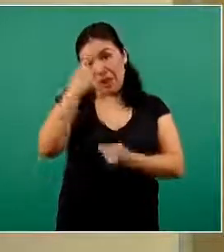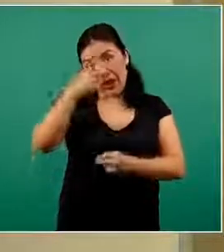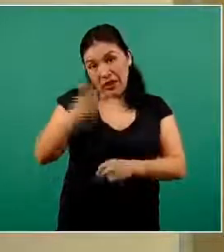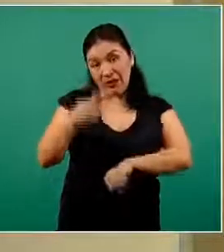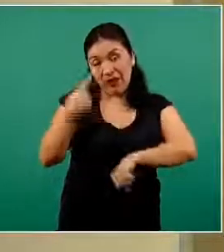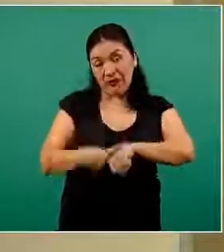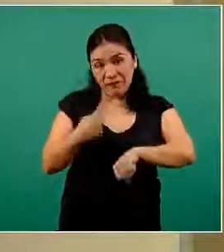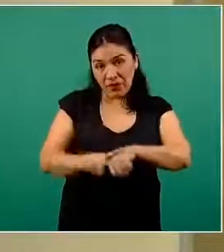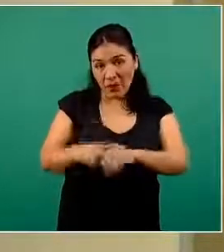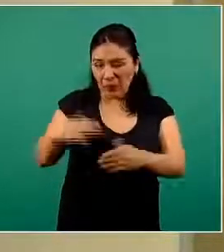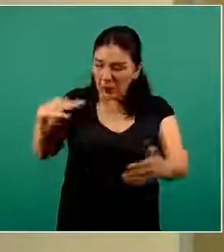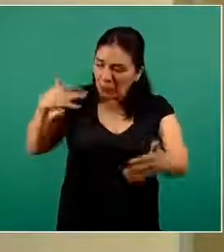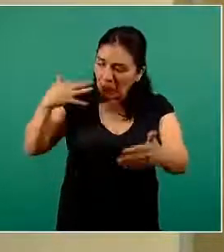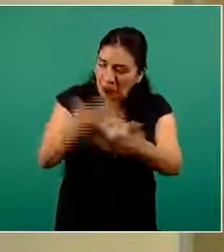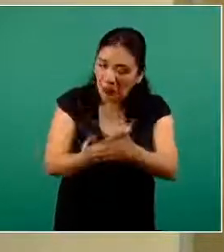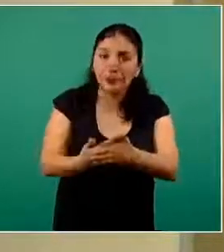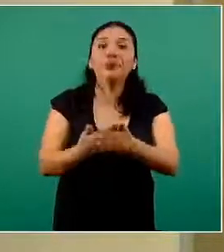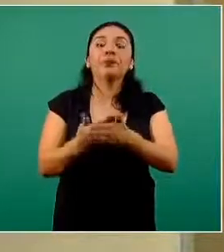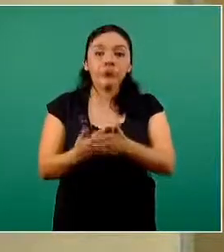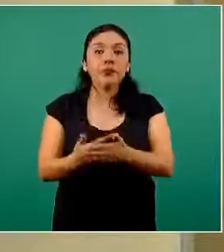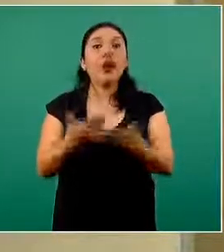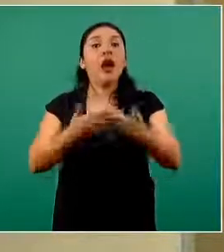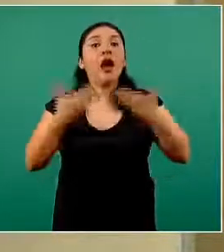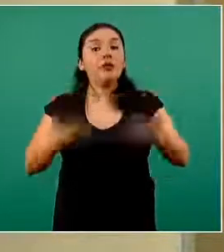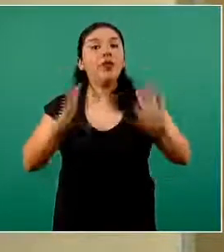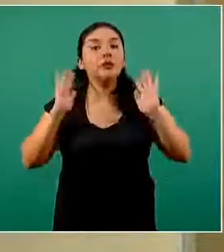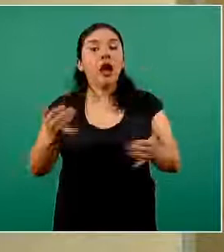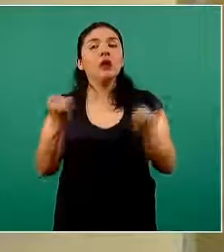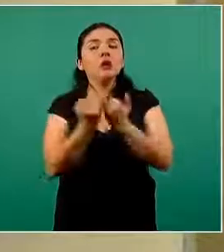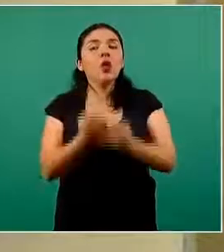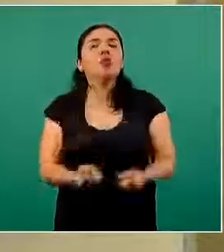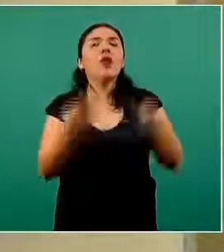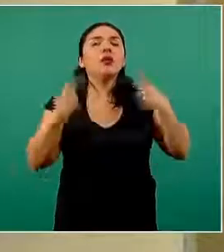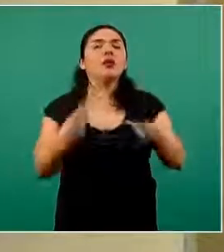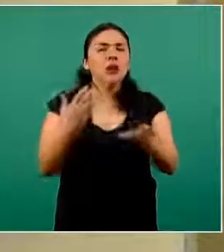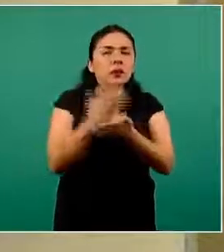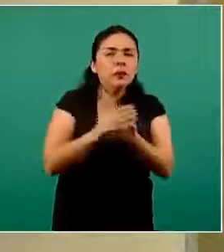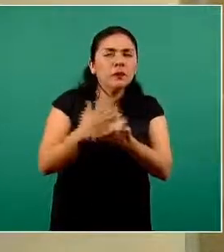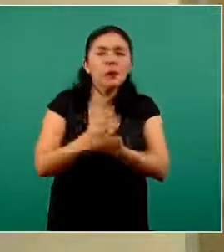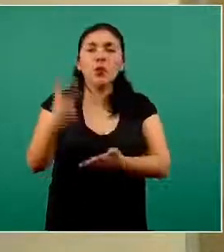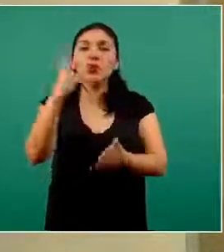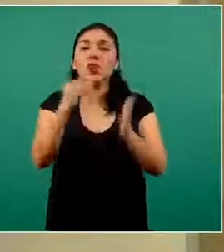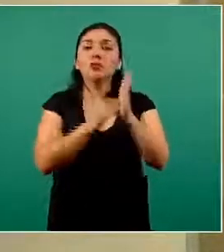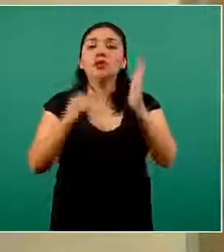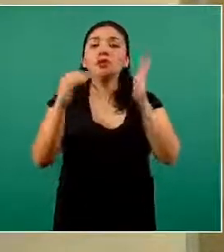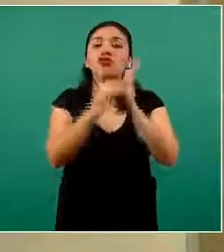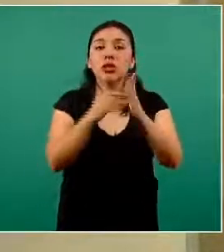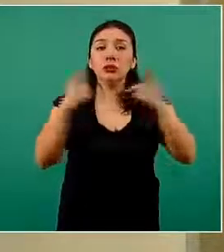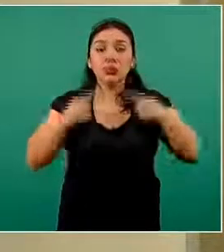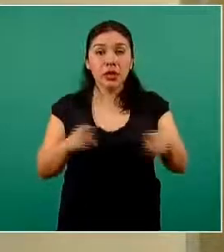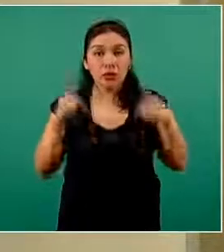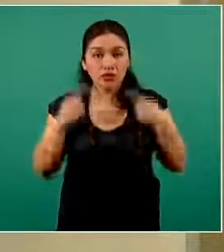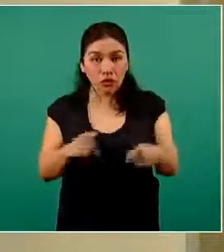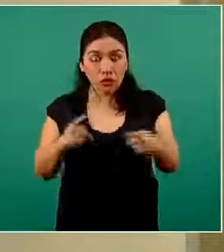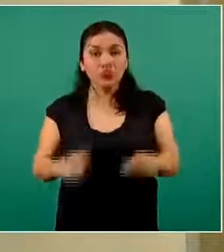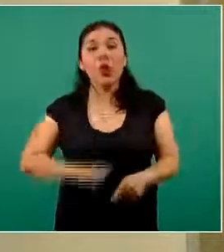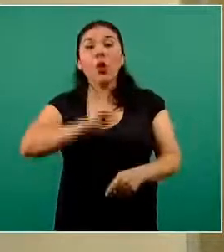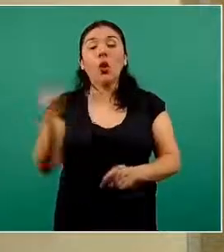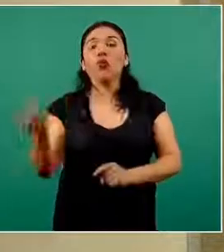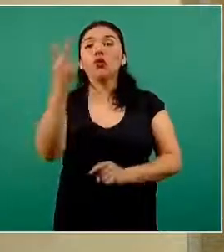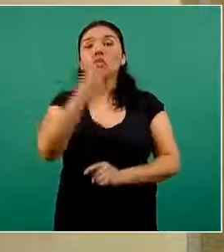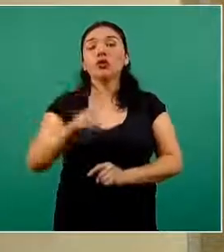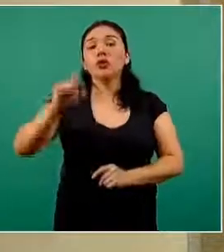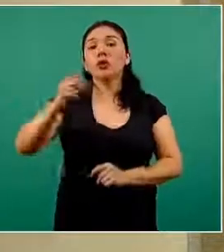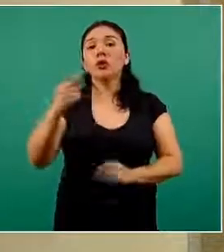epidemia, ya básicamente estimados también personas recuperadas, 2 millones de personas y